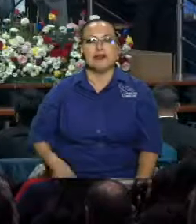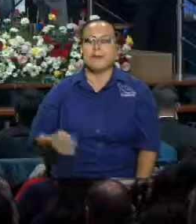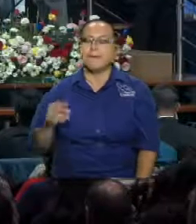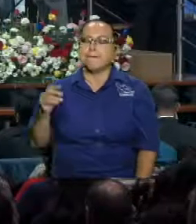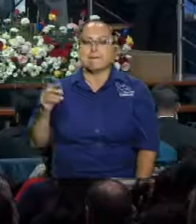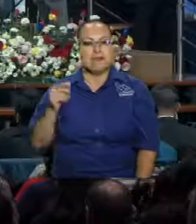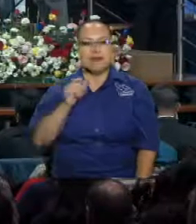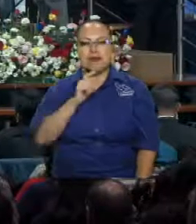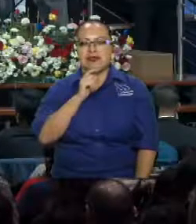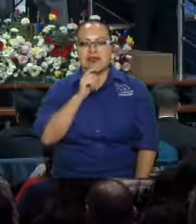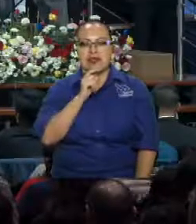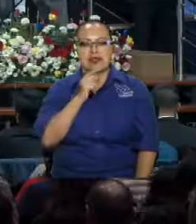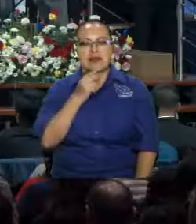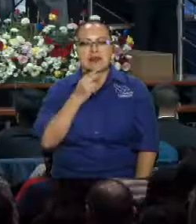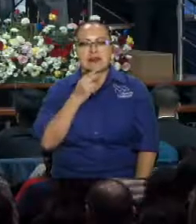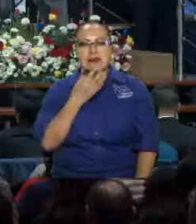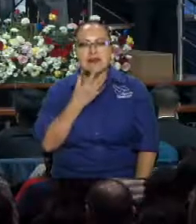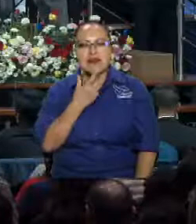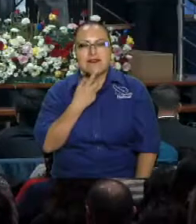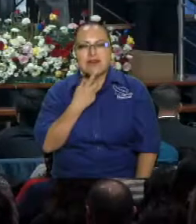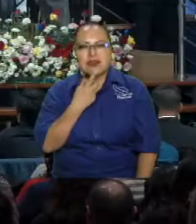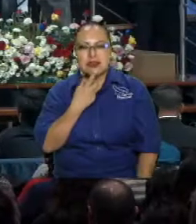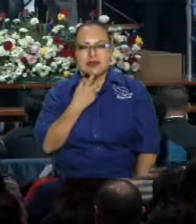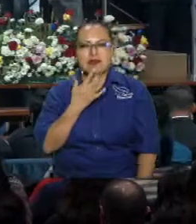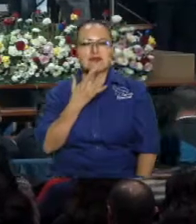Prefiere sus deseos.